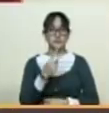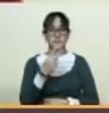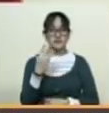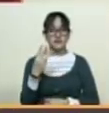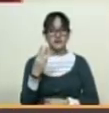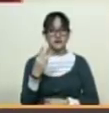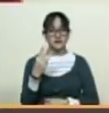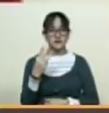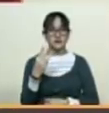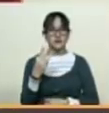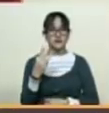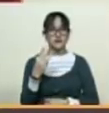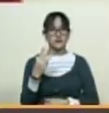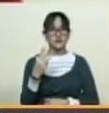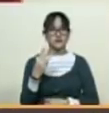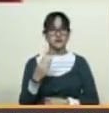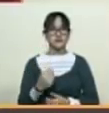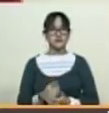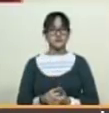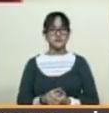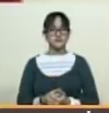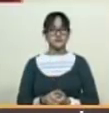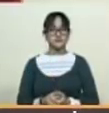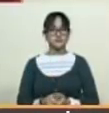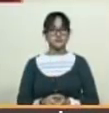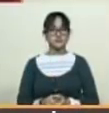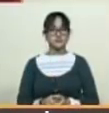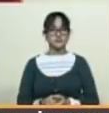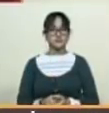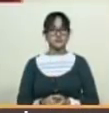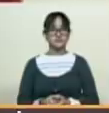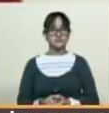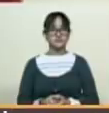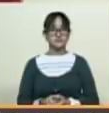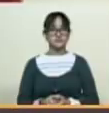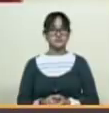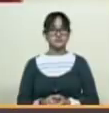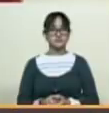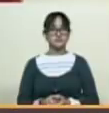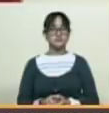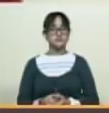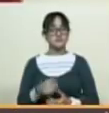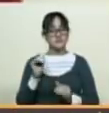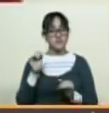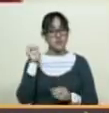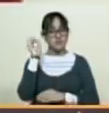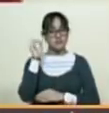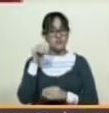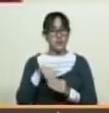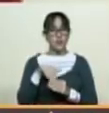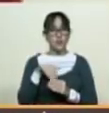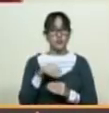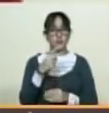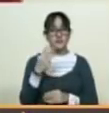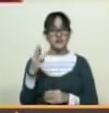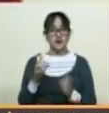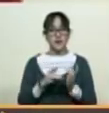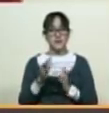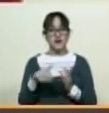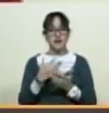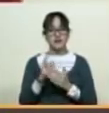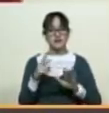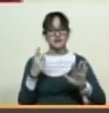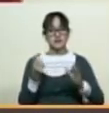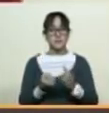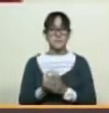23, asimismo, para la difusión y esto que nos solicitan, la importancia del voto, el llamado al voto, la campaña, del 23 de abril al 17 de